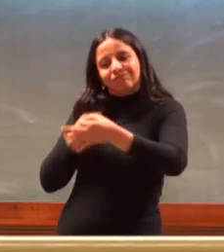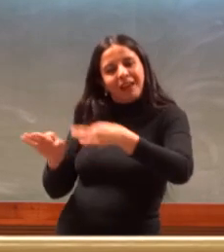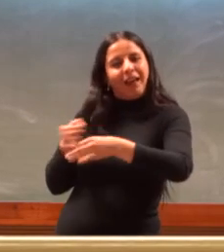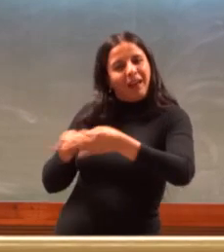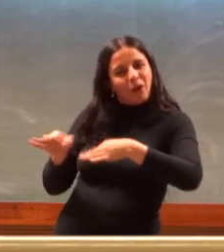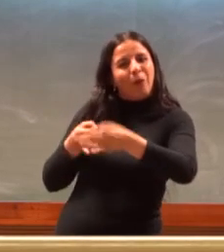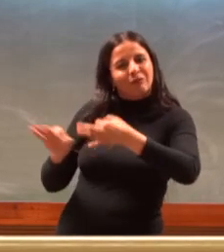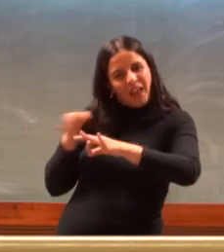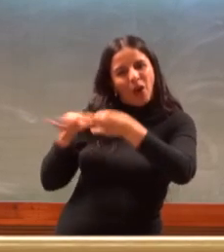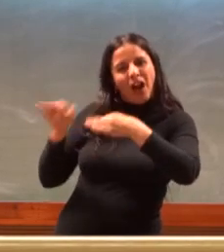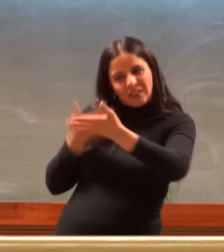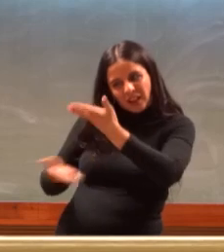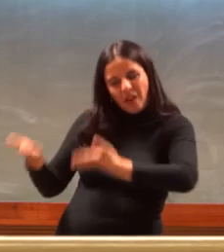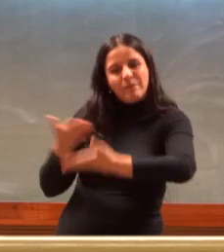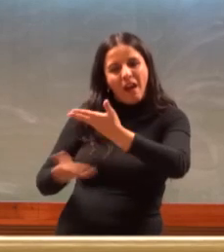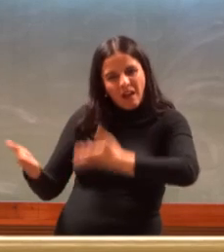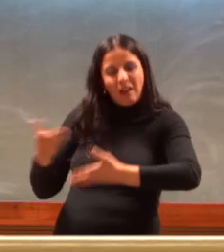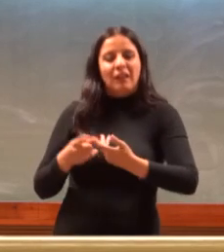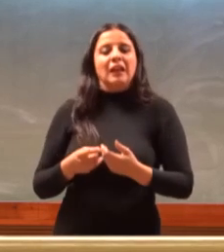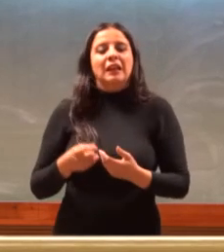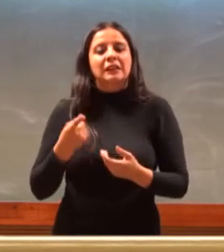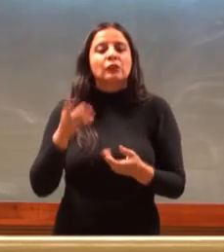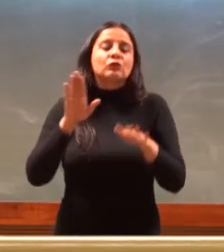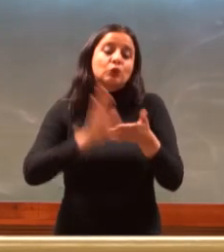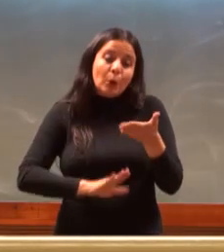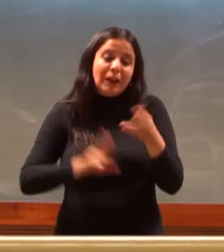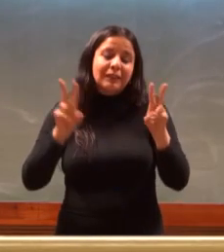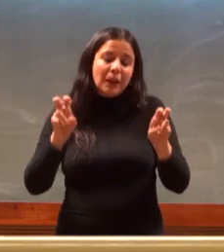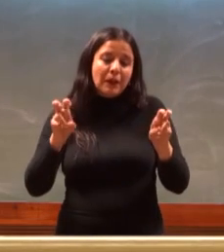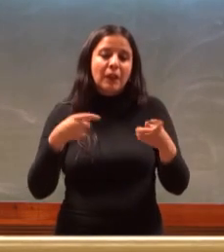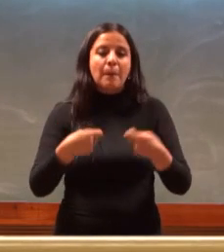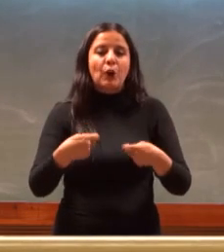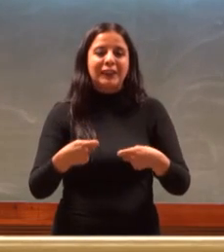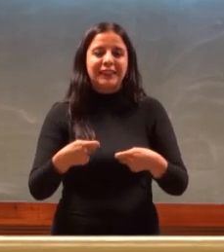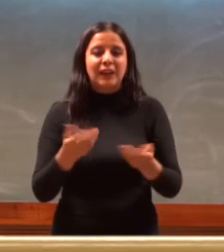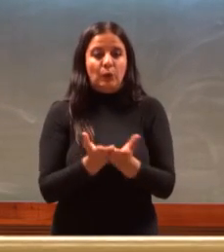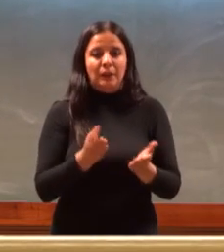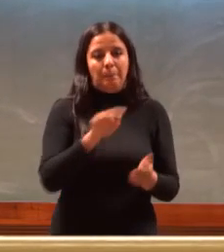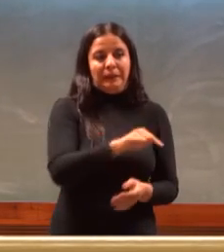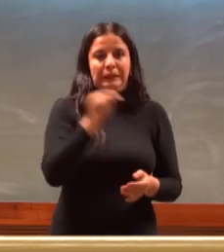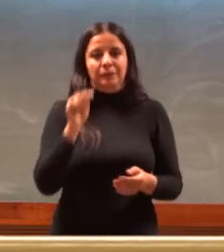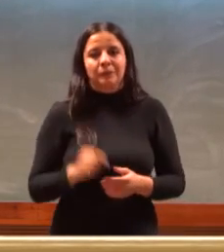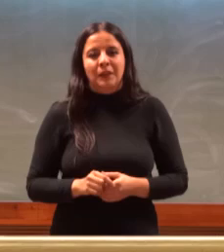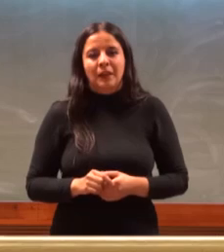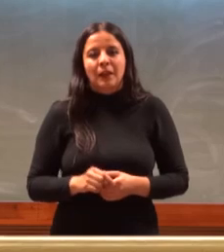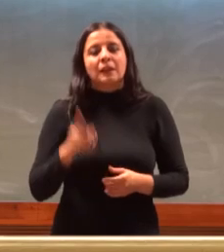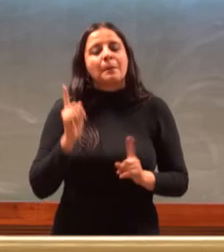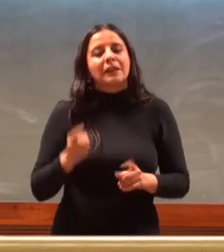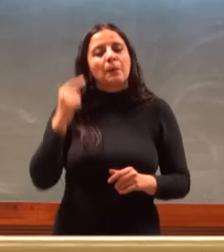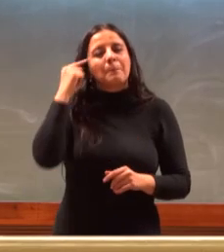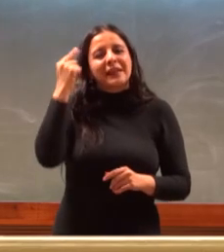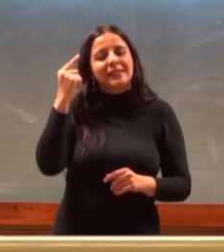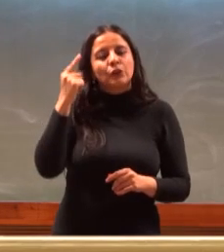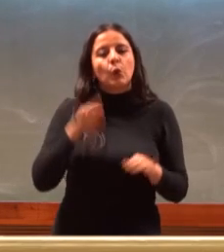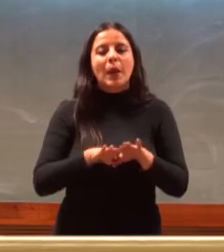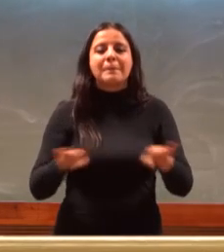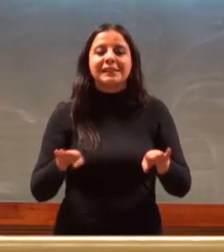problemáticas específicas de de la política estudiantil y Y estamos pensando también una mesa de